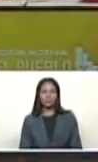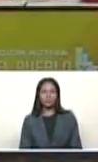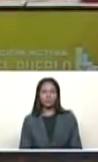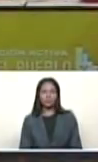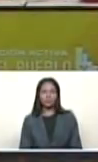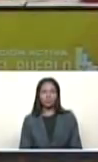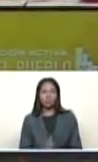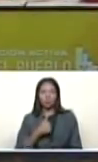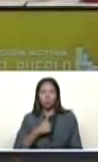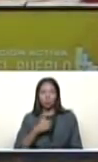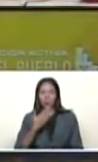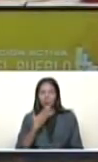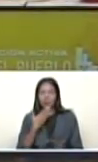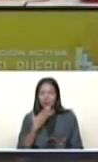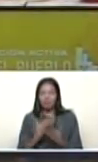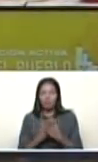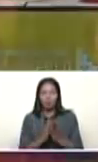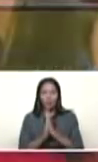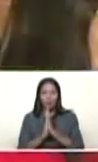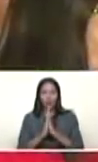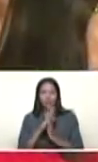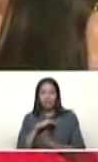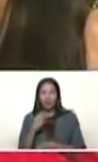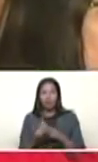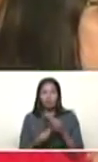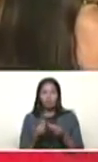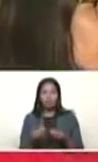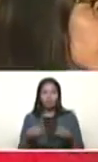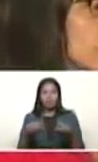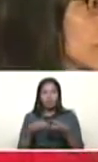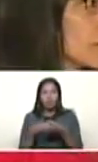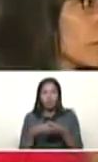Les agradezco. Quiero armar.